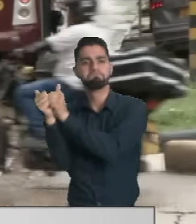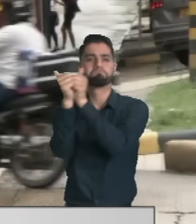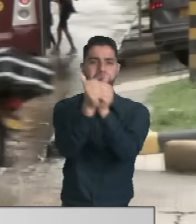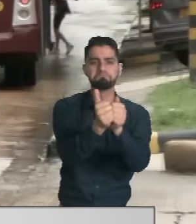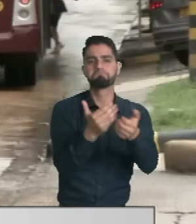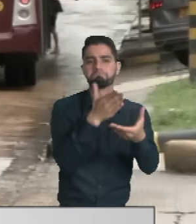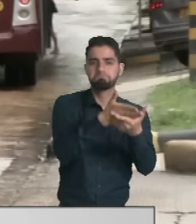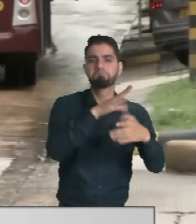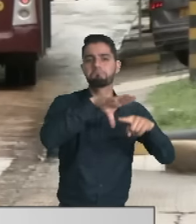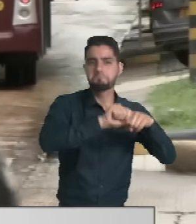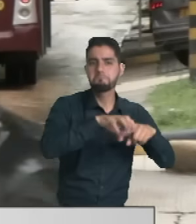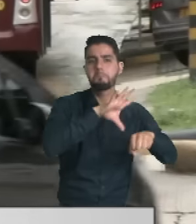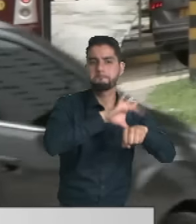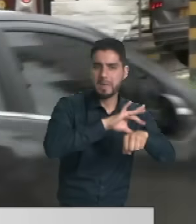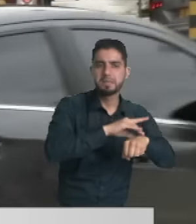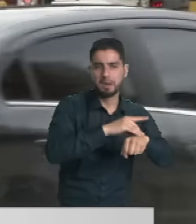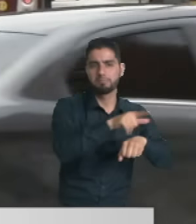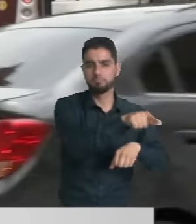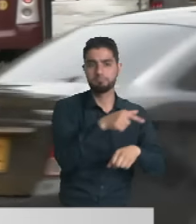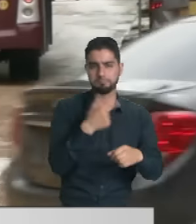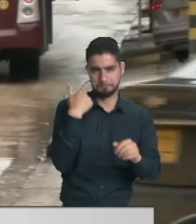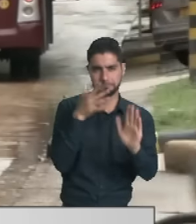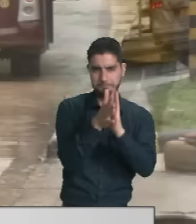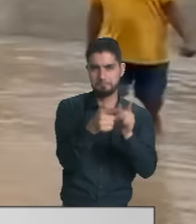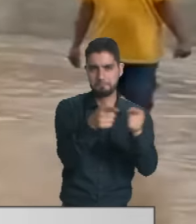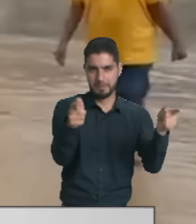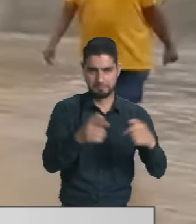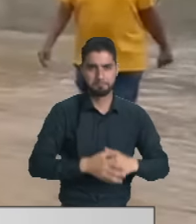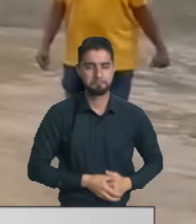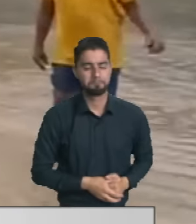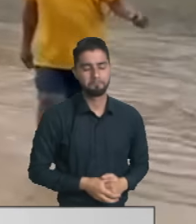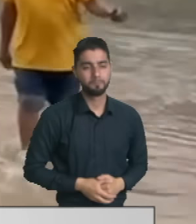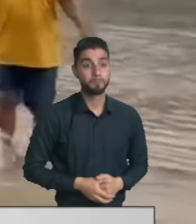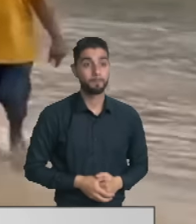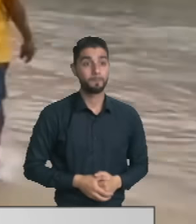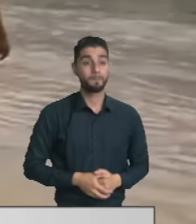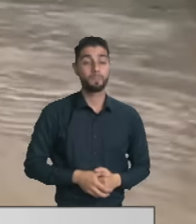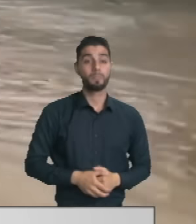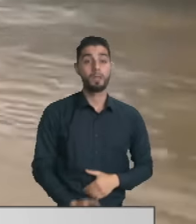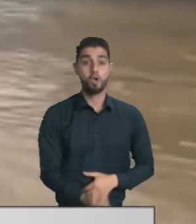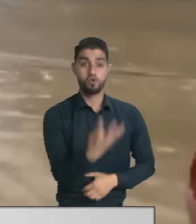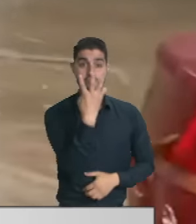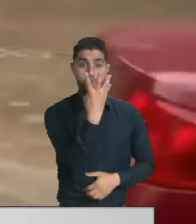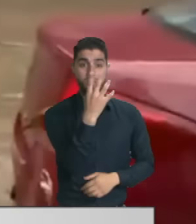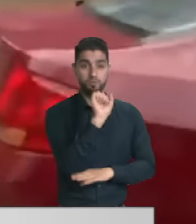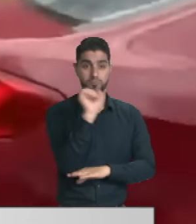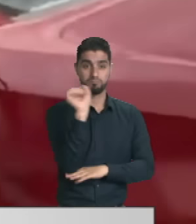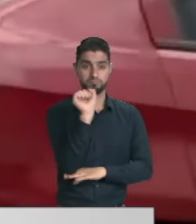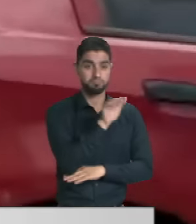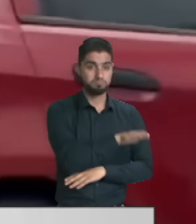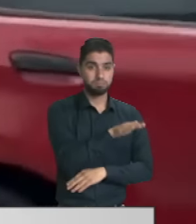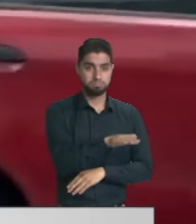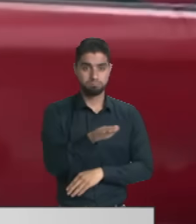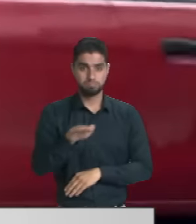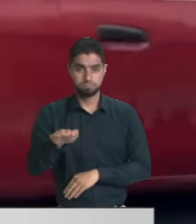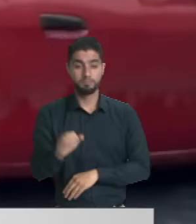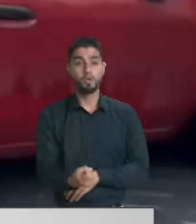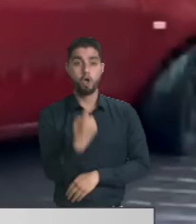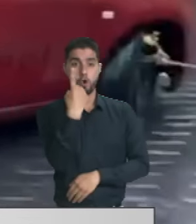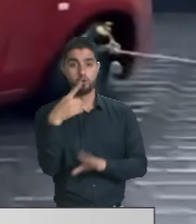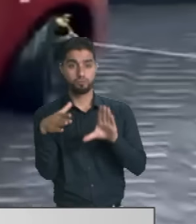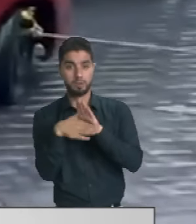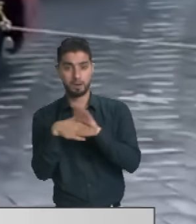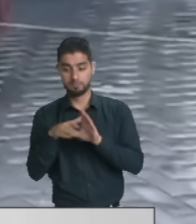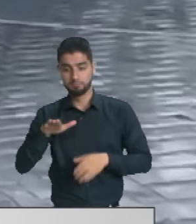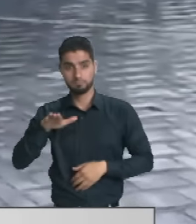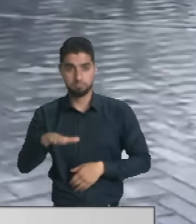con carrera 47. Esta es la historia. Cuatro vehículos particulares y un taxi quedaron